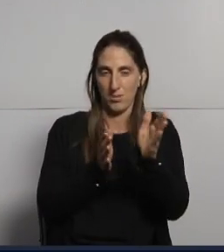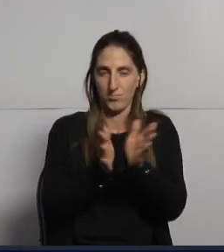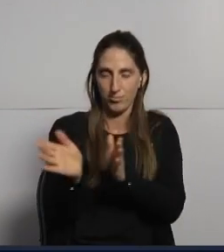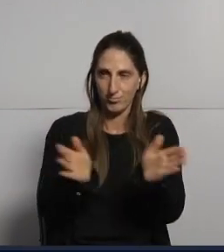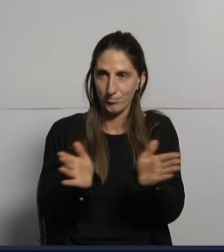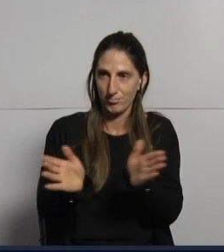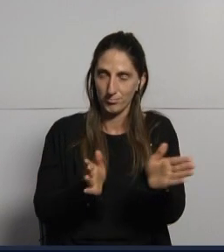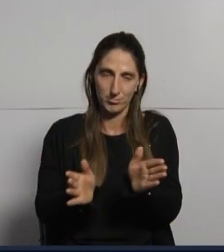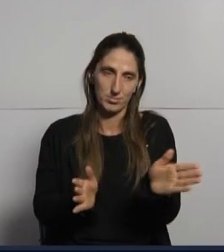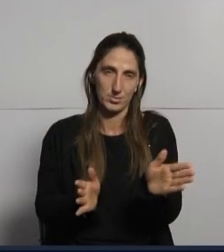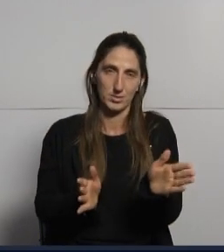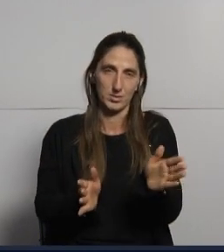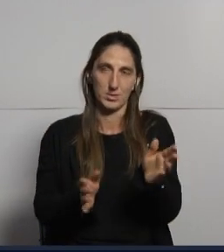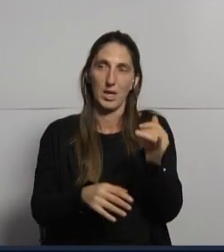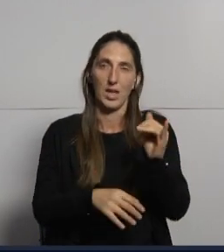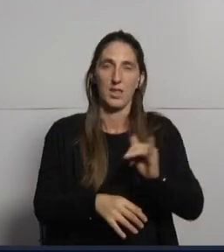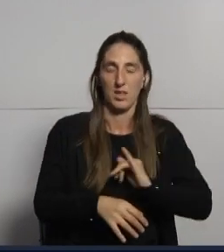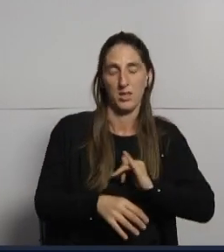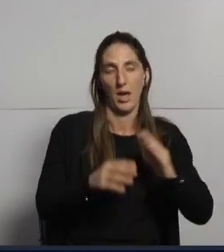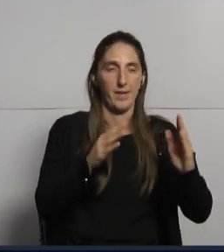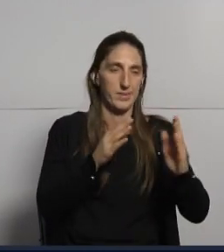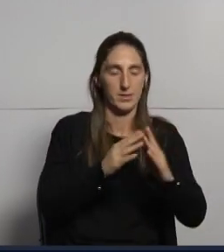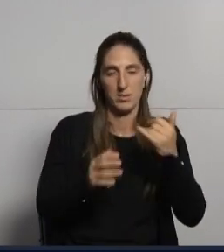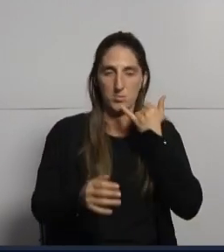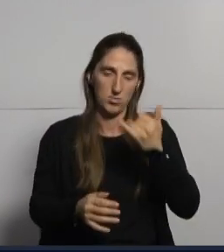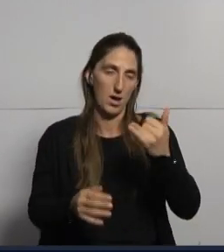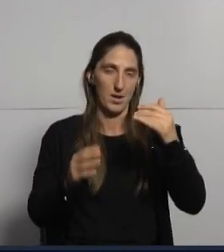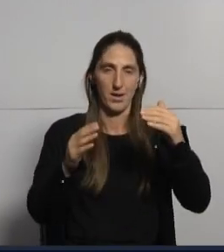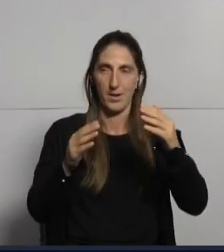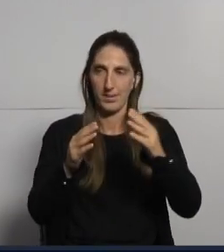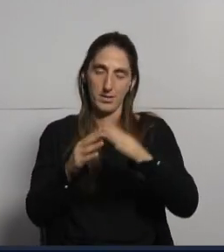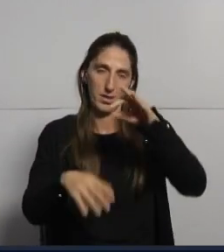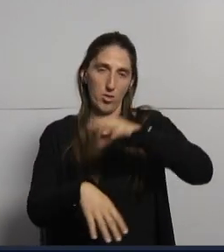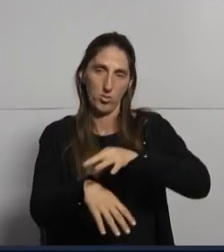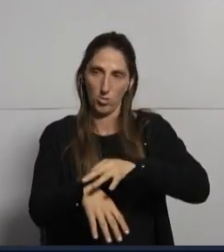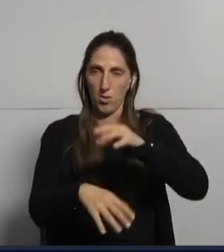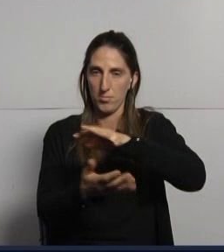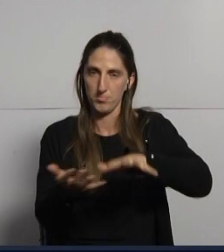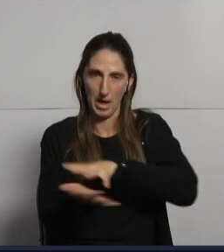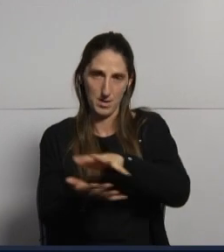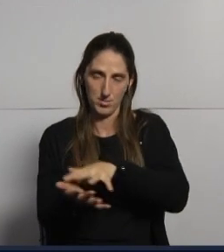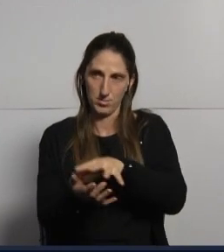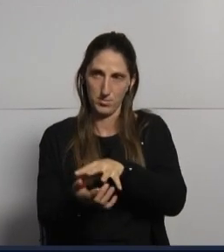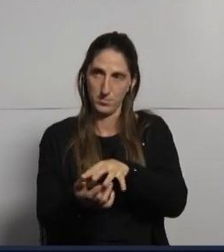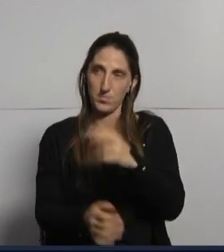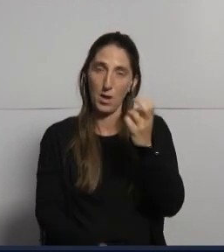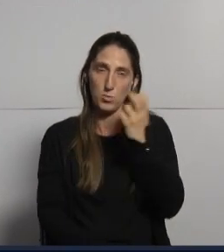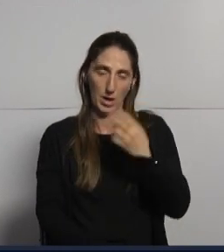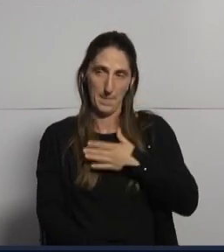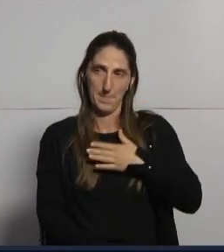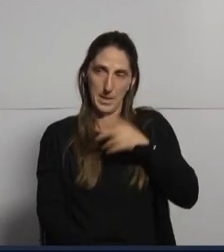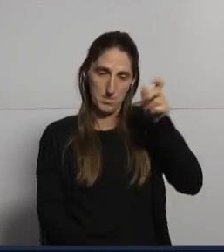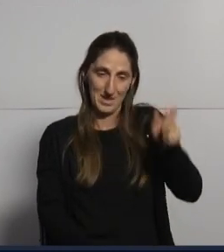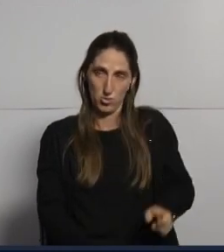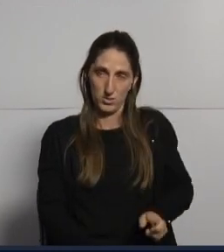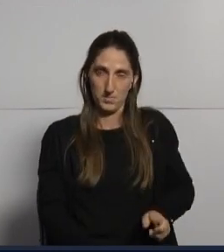las vértices son distintas entidades, como puede ser una casa, un celular, un barrio, un doctor, una persona, etc. Yo acá me voy a buscar a mí, voy a buscar a una